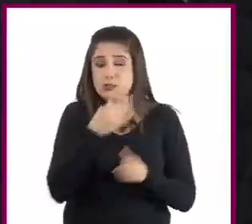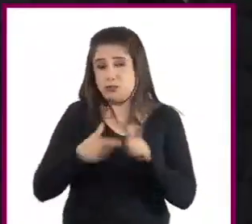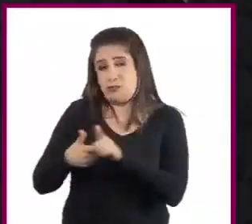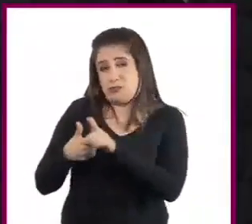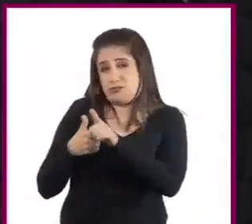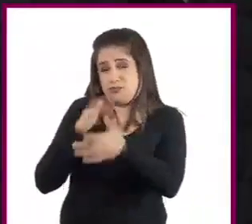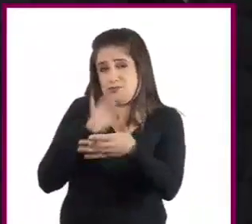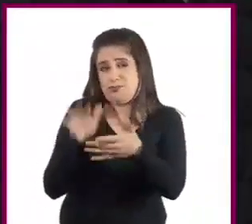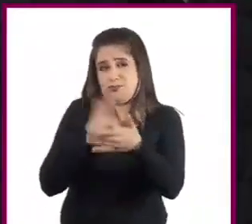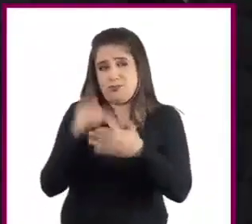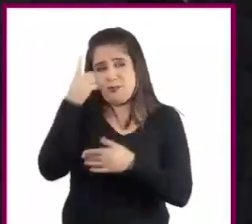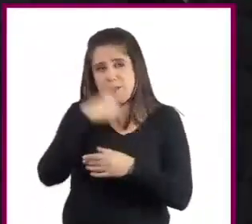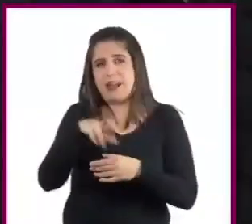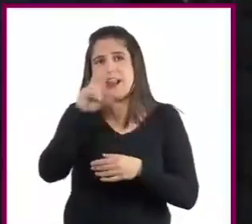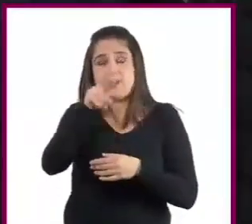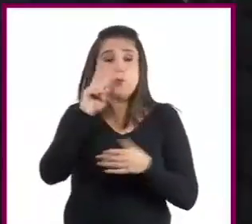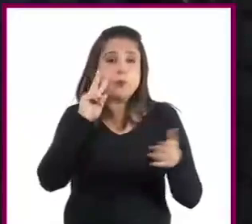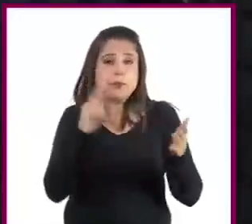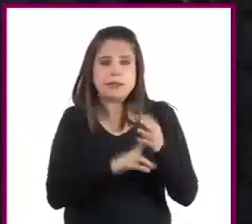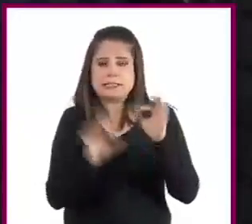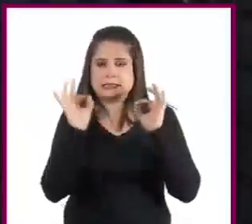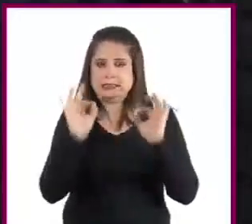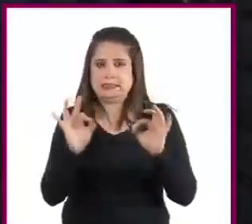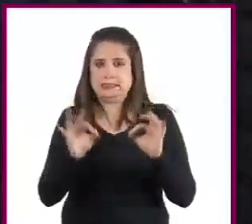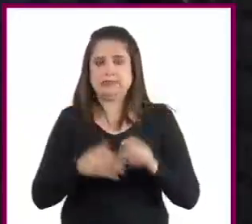continuos para que notes su efectividad.